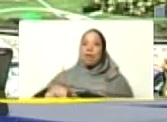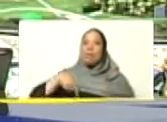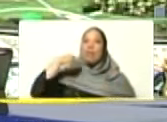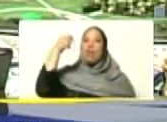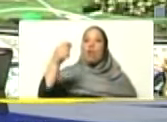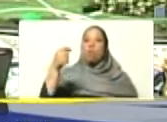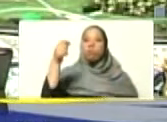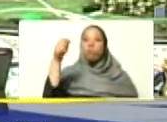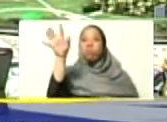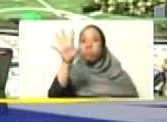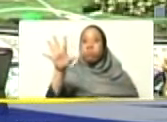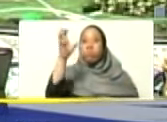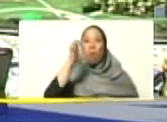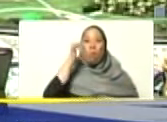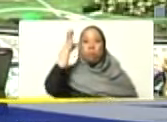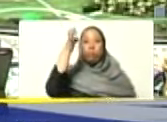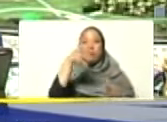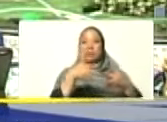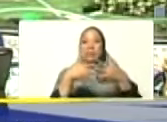post-occidental, post-capitalista,